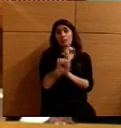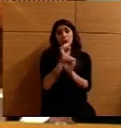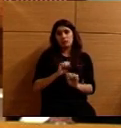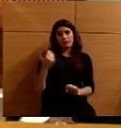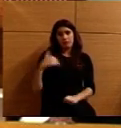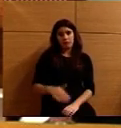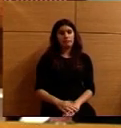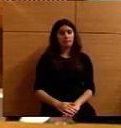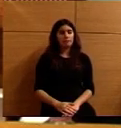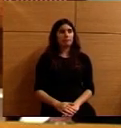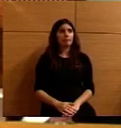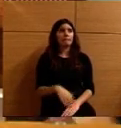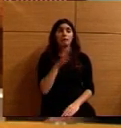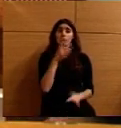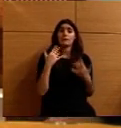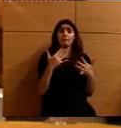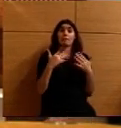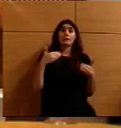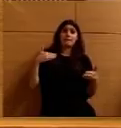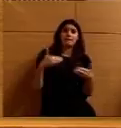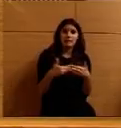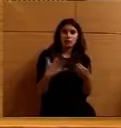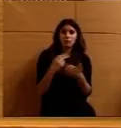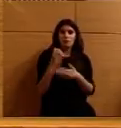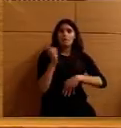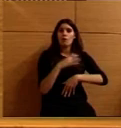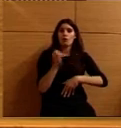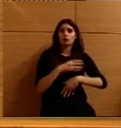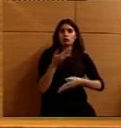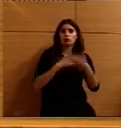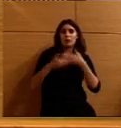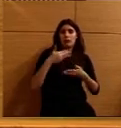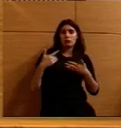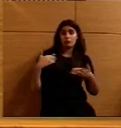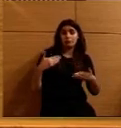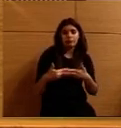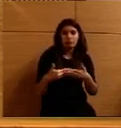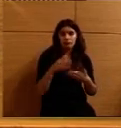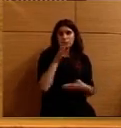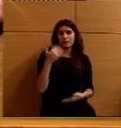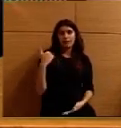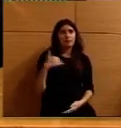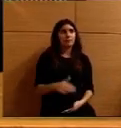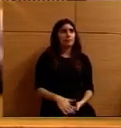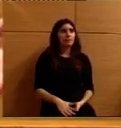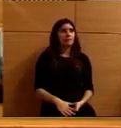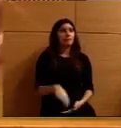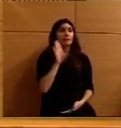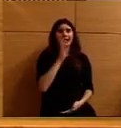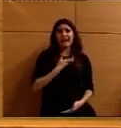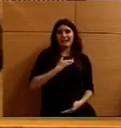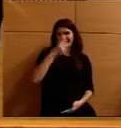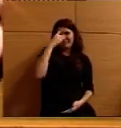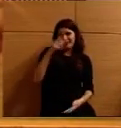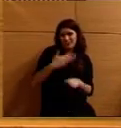en lo que queda de año. Por eso agilizamos todos los fondos de cooperación, porque ya es... Bueno, como lo saben también los alcaldes,